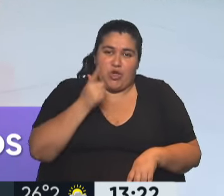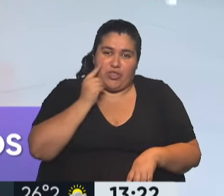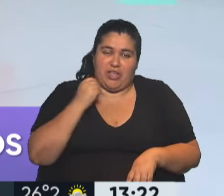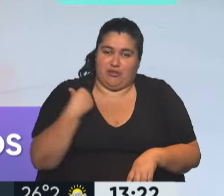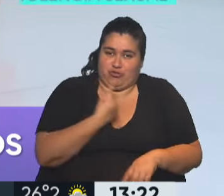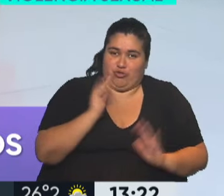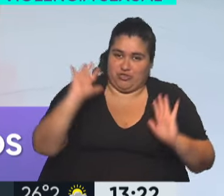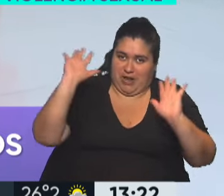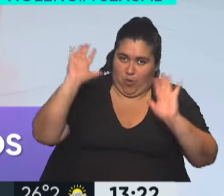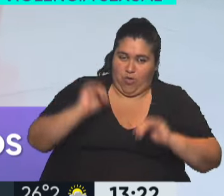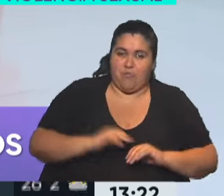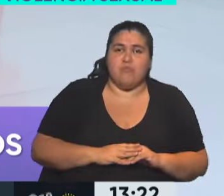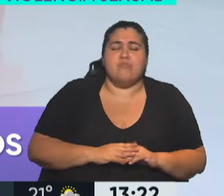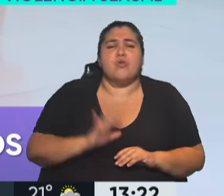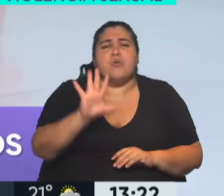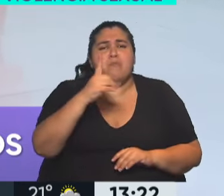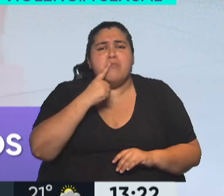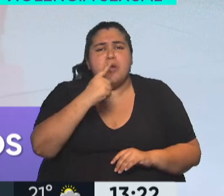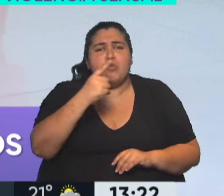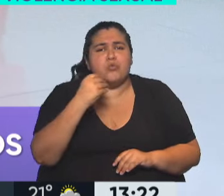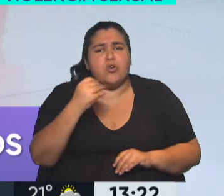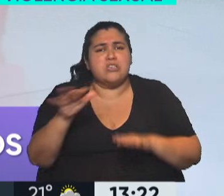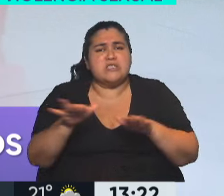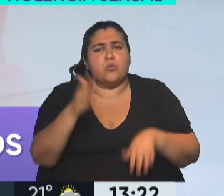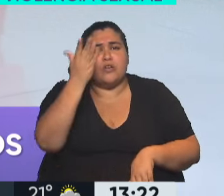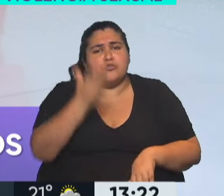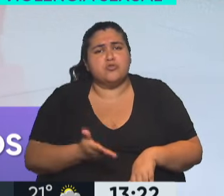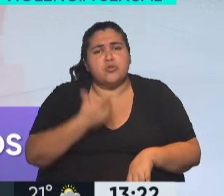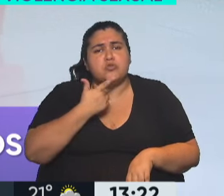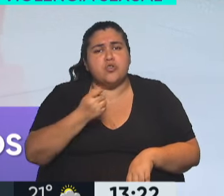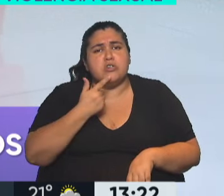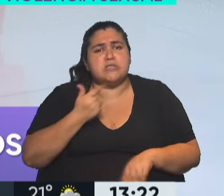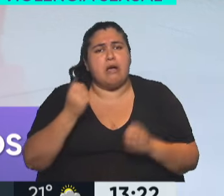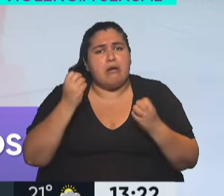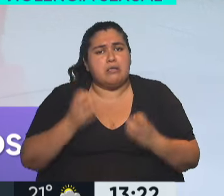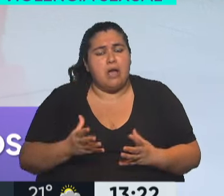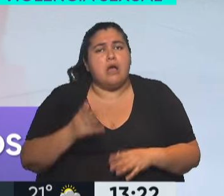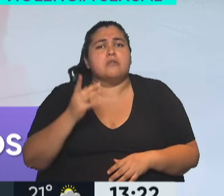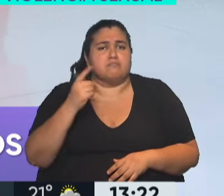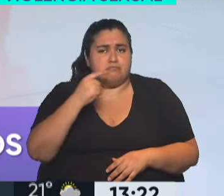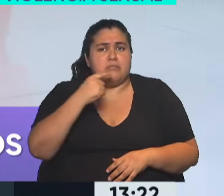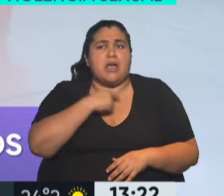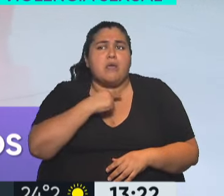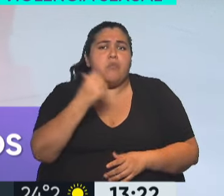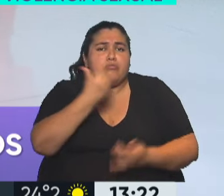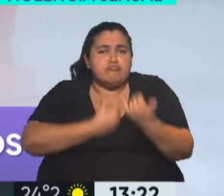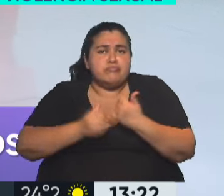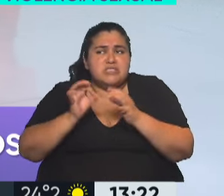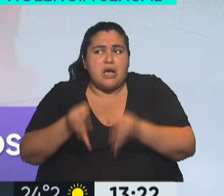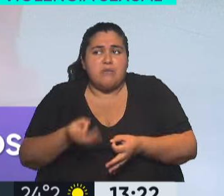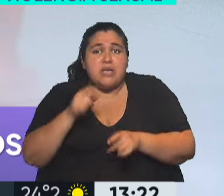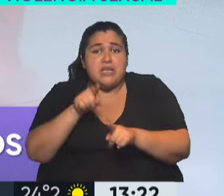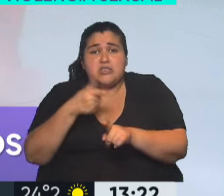saludamos. Bueno, ¿cuál es la situación de su cliente? Bueno, y en general, no sé si está al tanto sobre la situación de los otros jugadores del